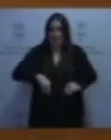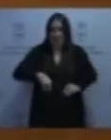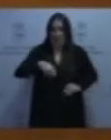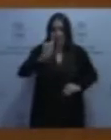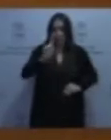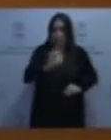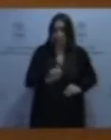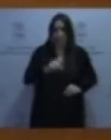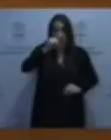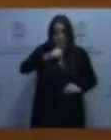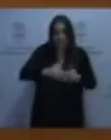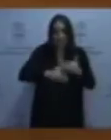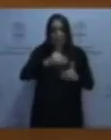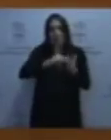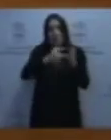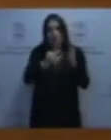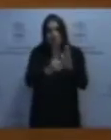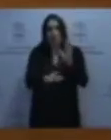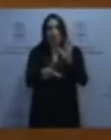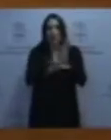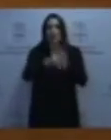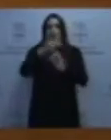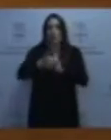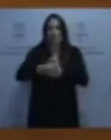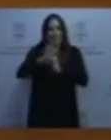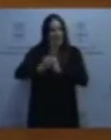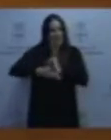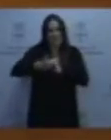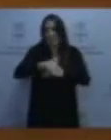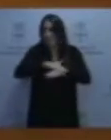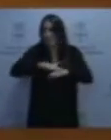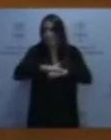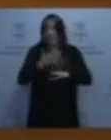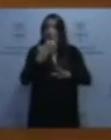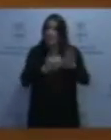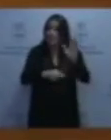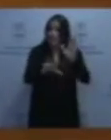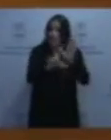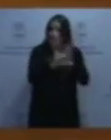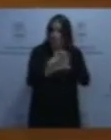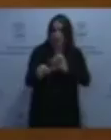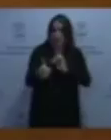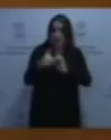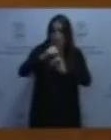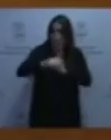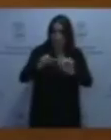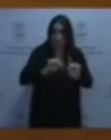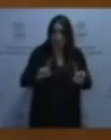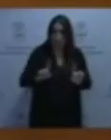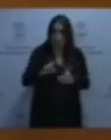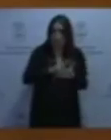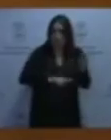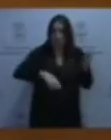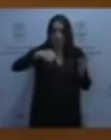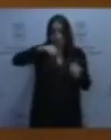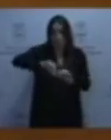procedimiento técnico legislativo es muy importante, es clave. Si esta ley no se aprueba güey en lectura